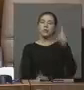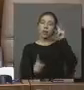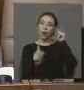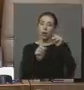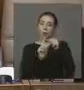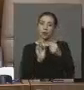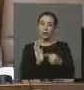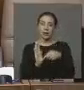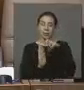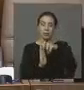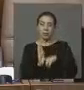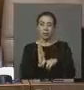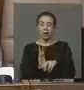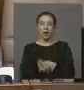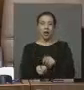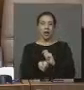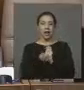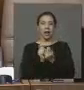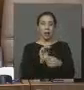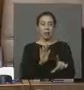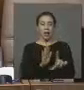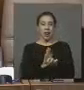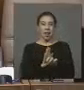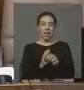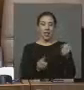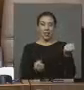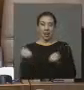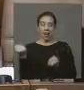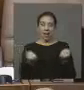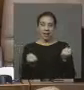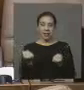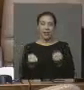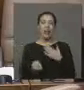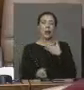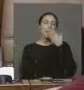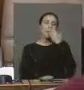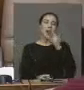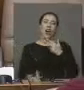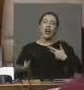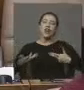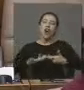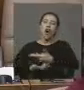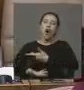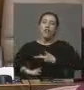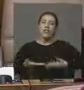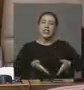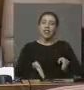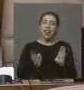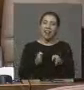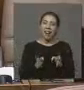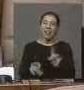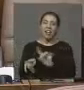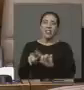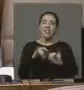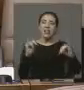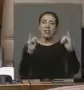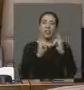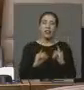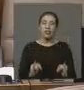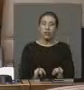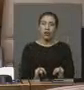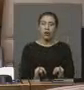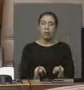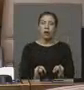declarado de este proyecto que modifica la ley de tránsito es mejorar la convivencia vial en los distintos modos de